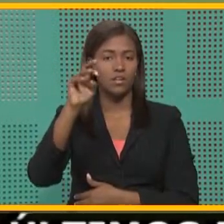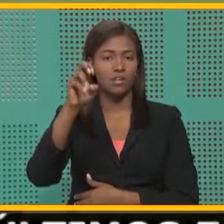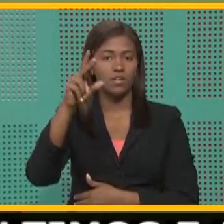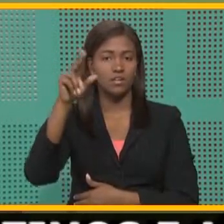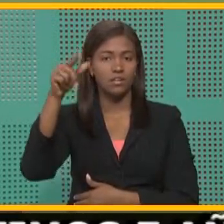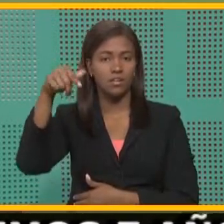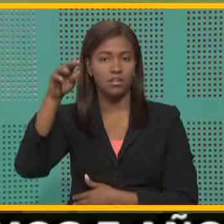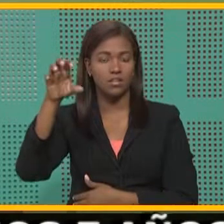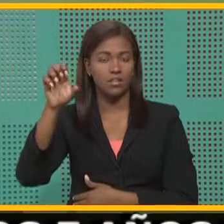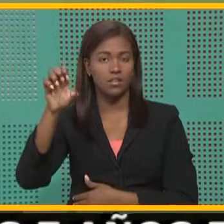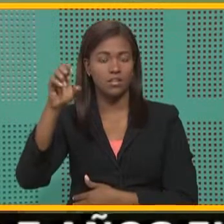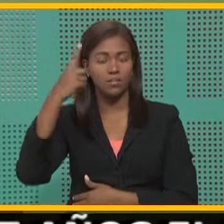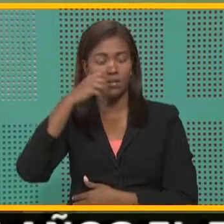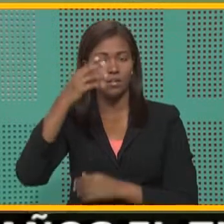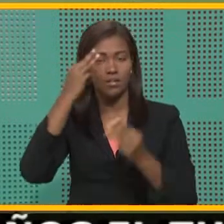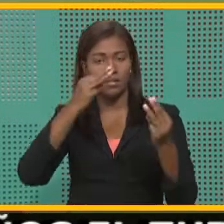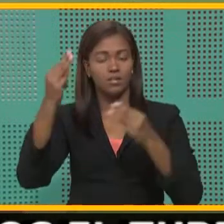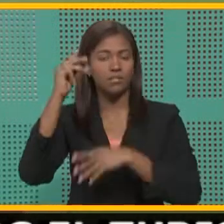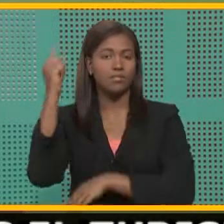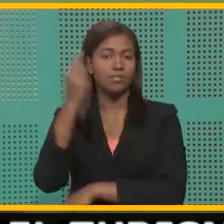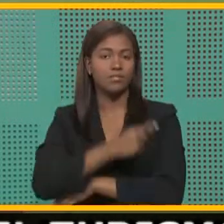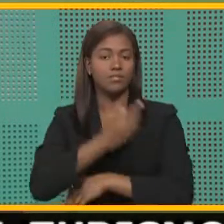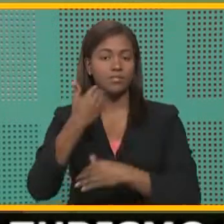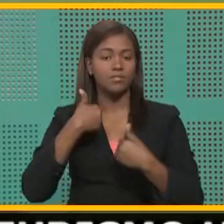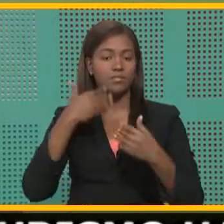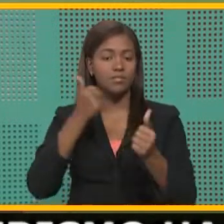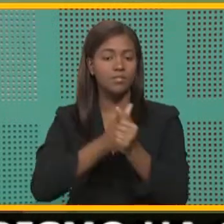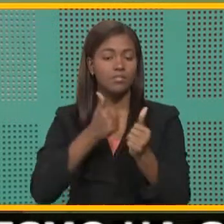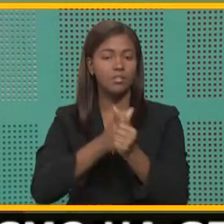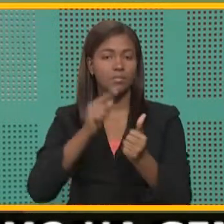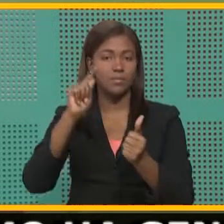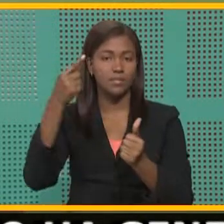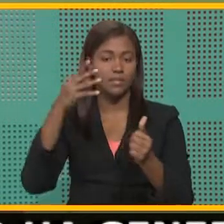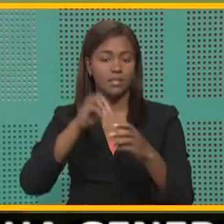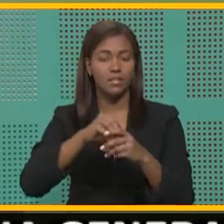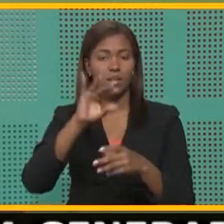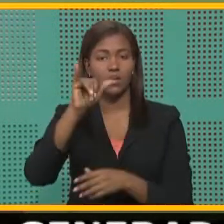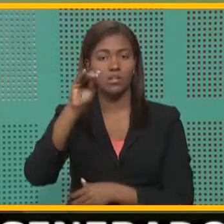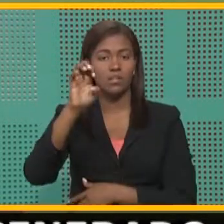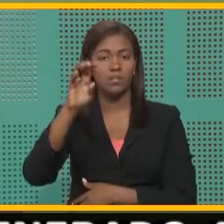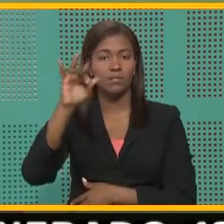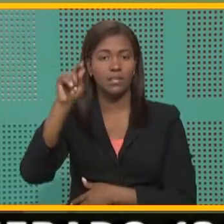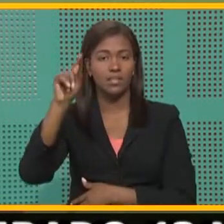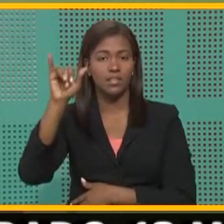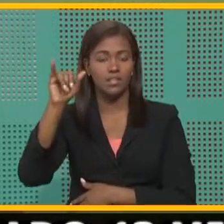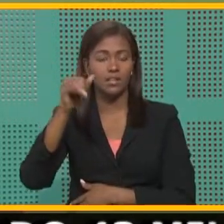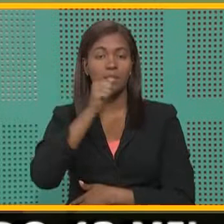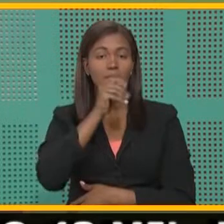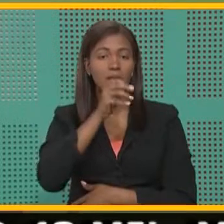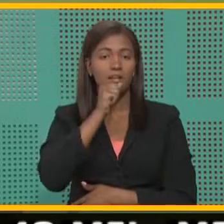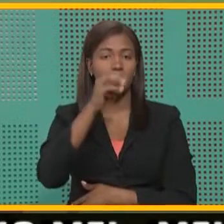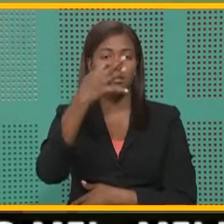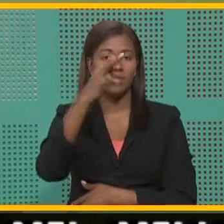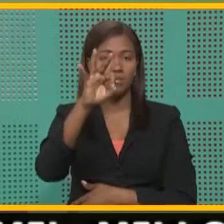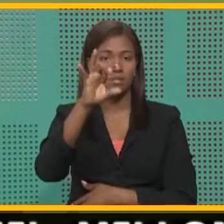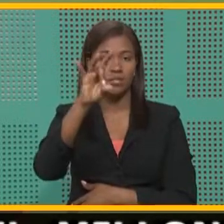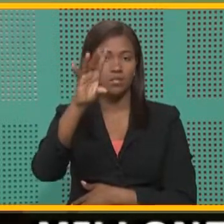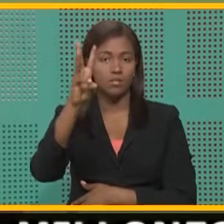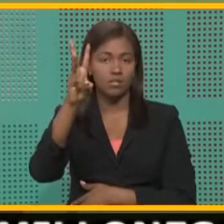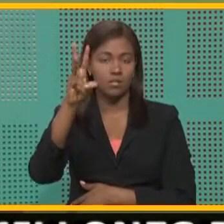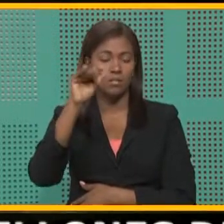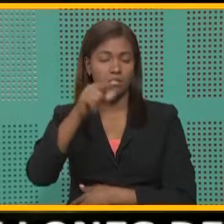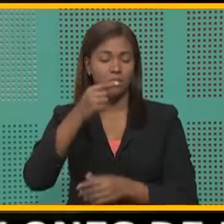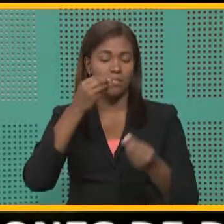para conmemorar el primer aniversario de la caída en combate de José Martí. En mayo de 1896